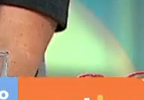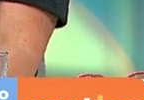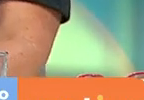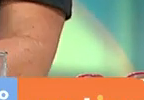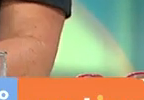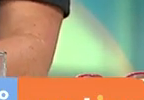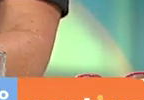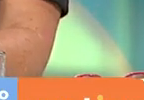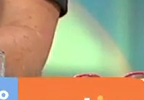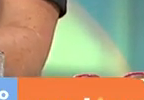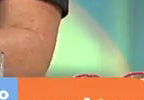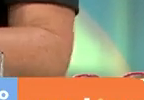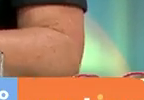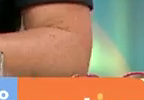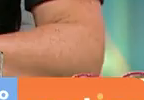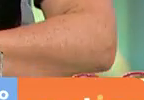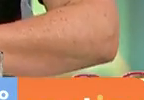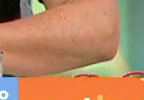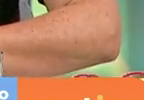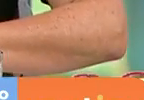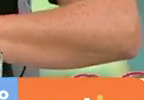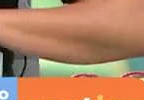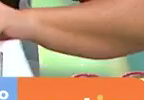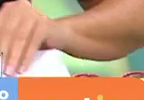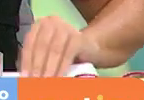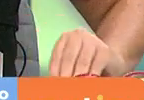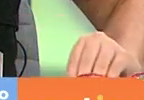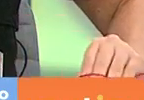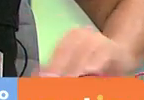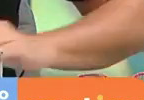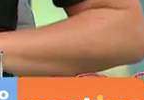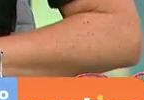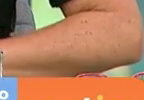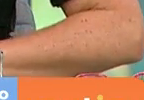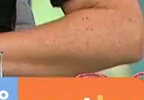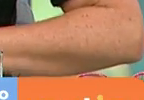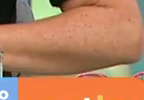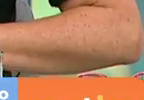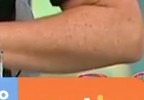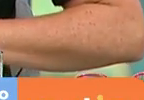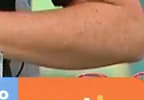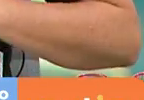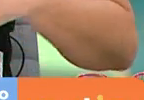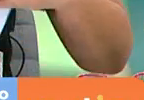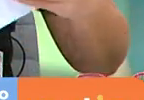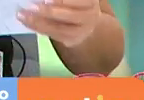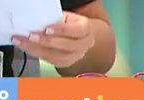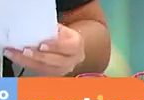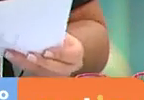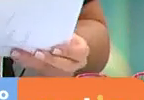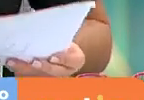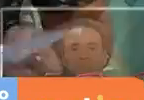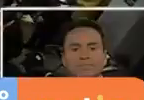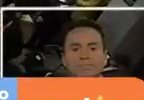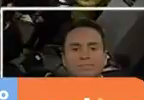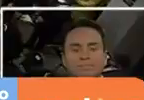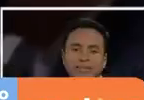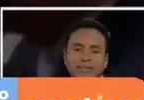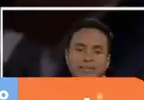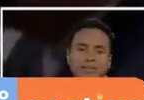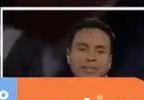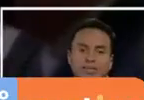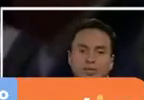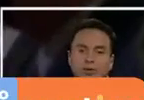instante en que pinchan a Iván Moreira la frase precisa, ¿no es cierto?, cuando estaba el ítem corrupción, ¿no es cierto?, el ítem corrupción, esto,